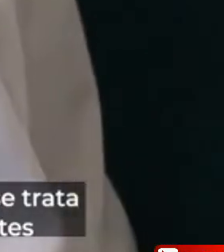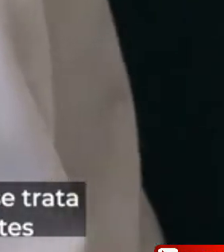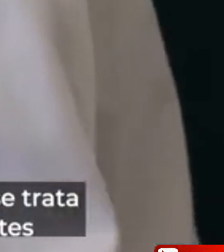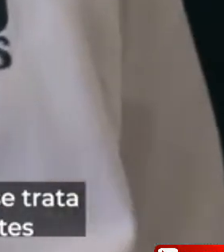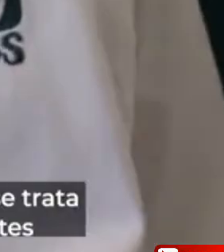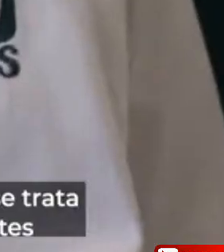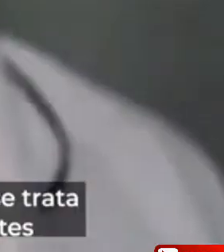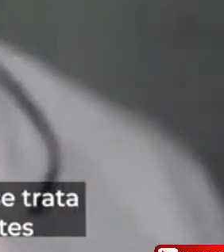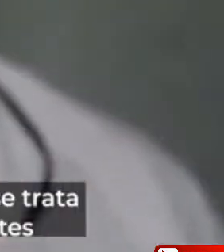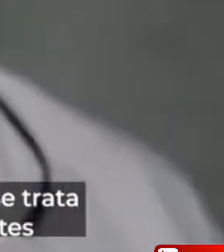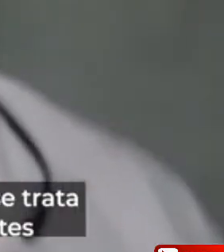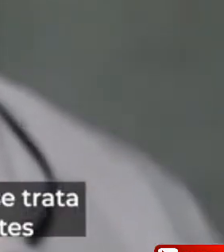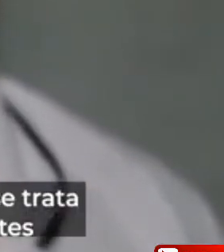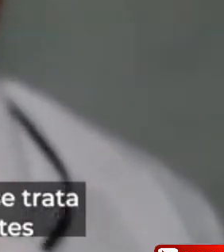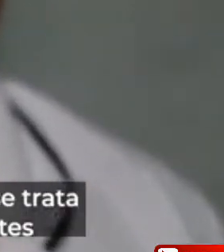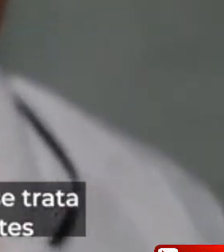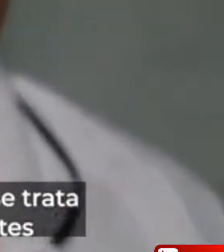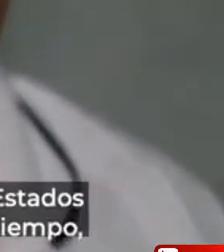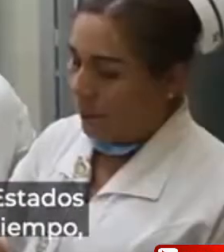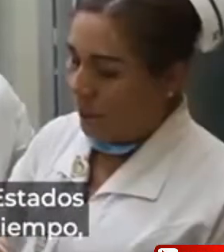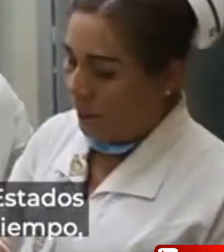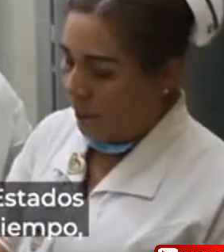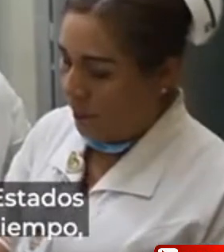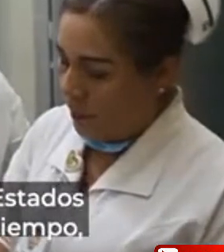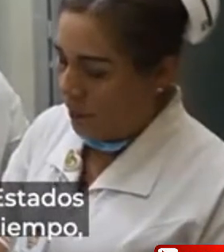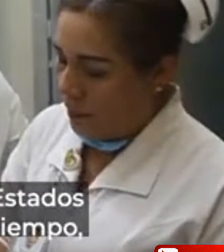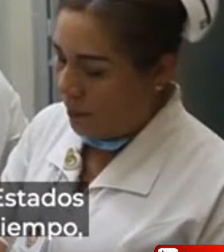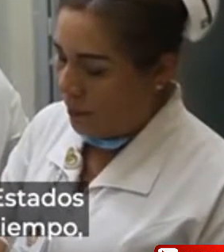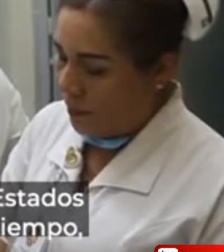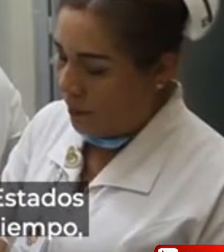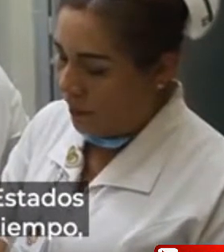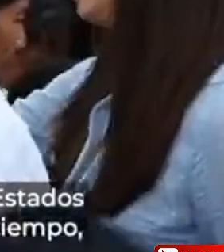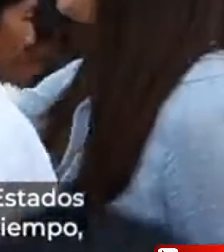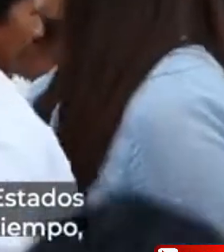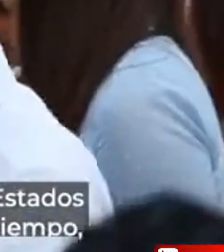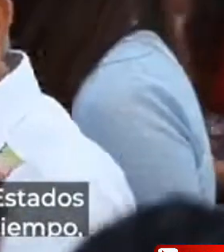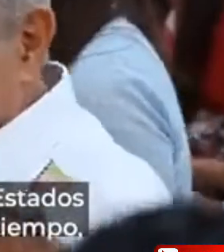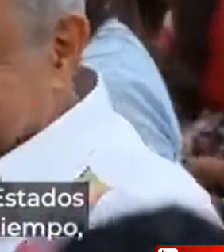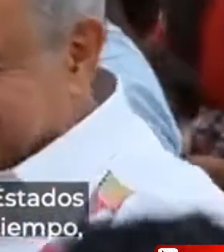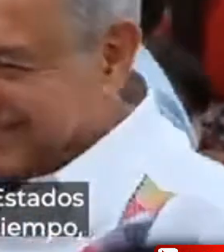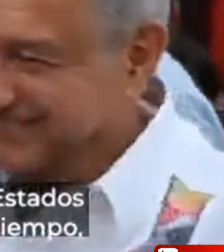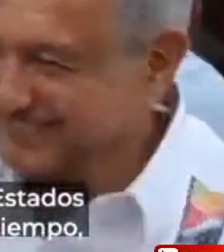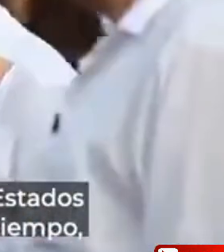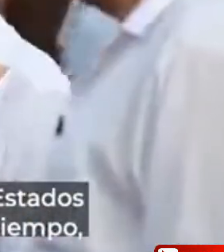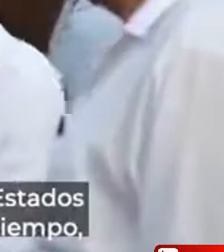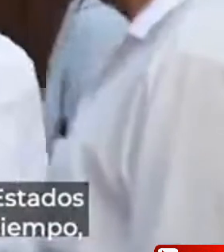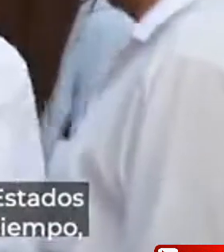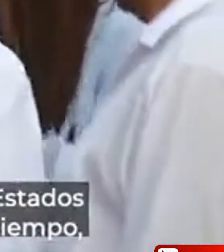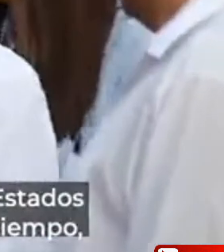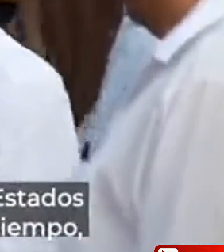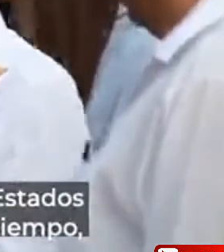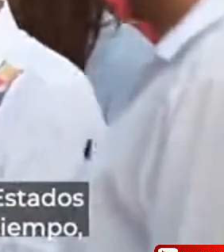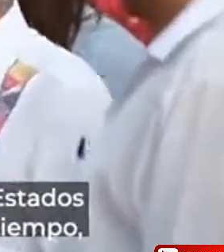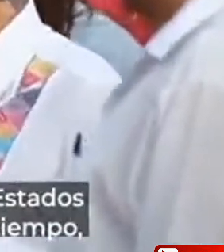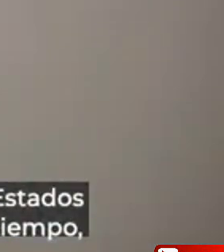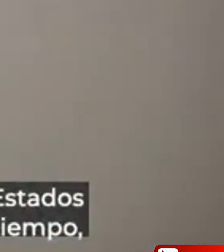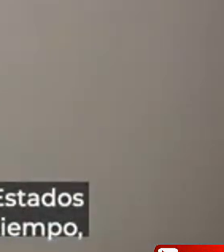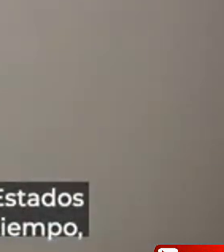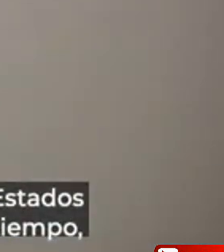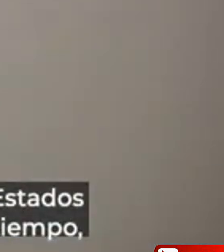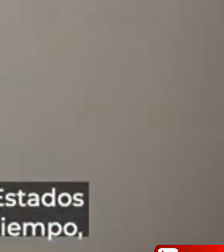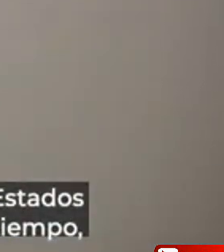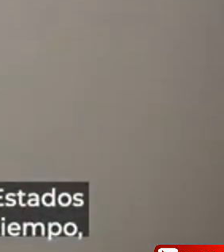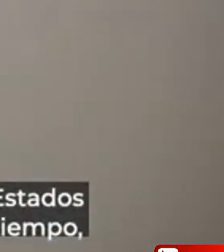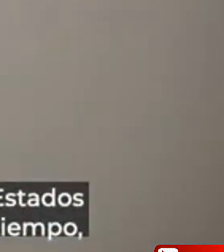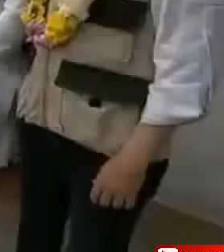página histórica, porque nunca antes y difícilmente después un presidente de los Estados Unidos mexicanos había dispuesto